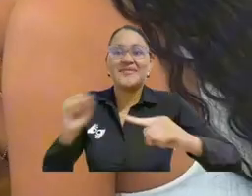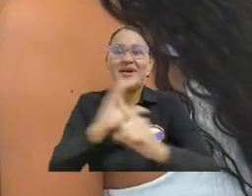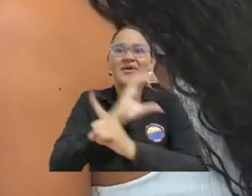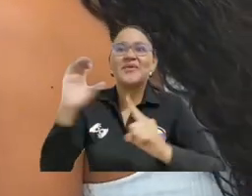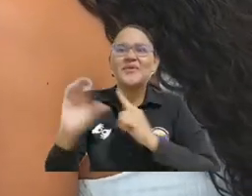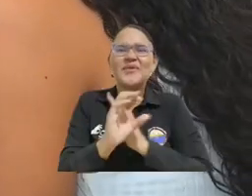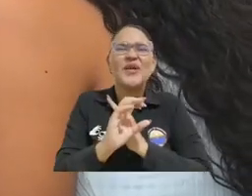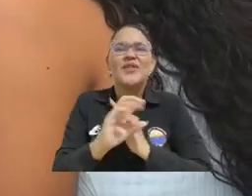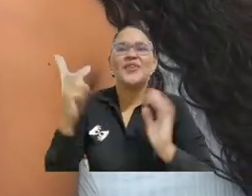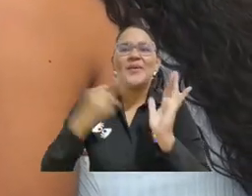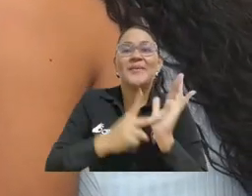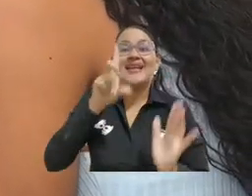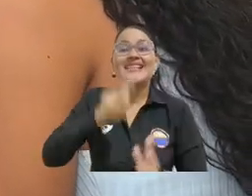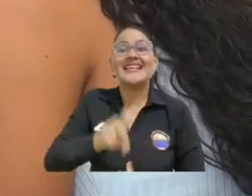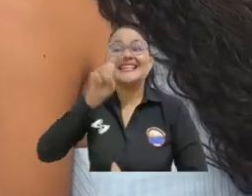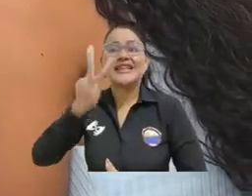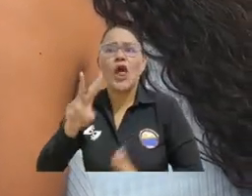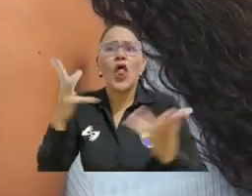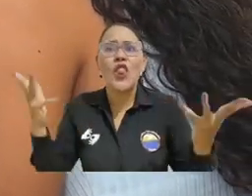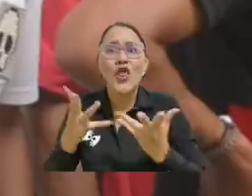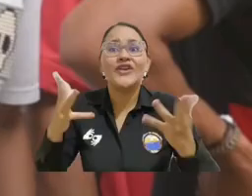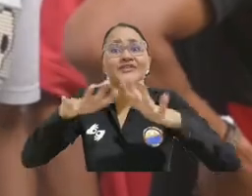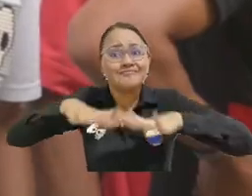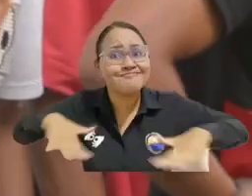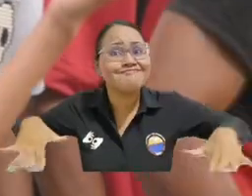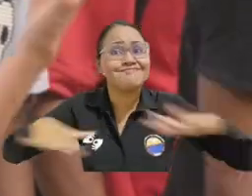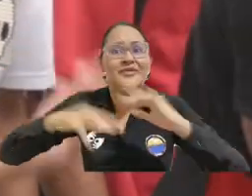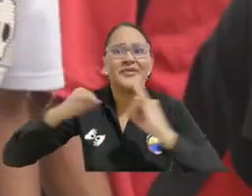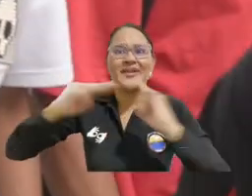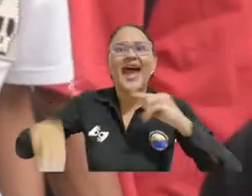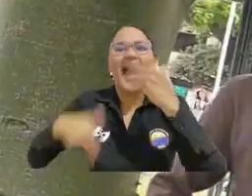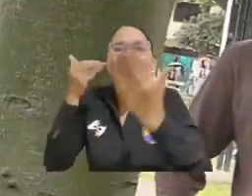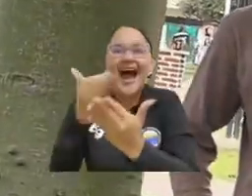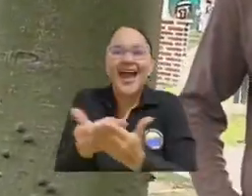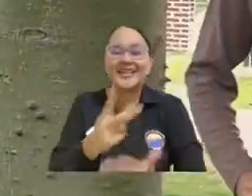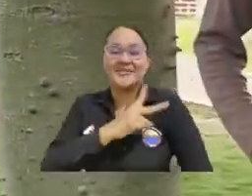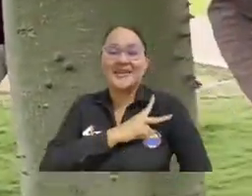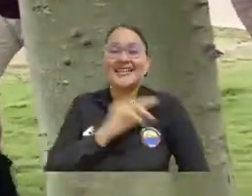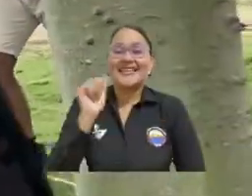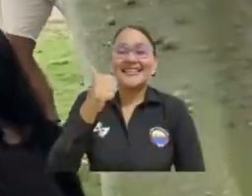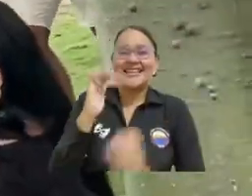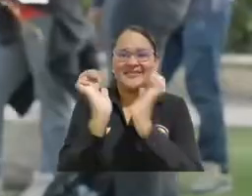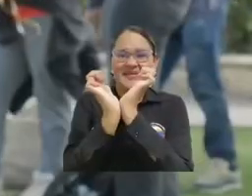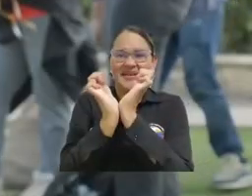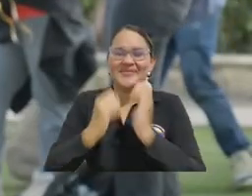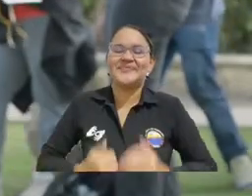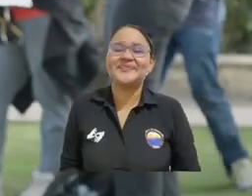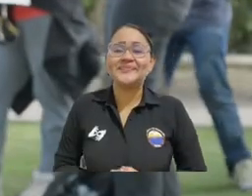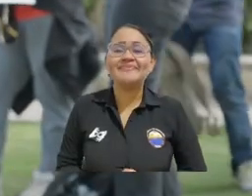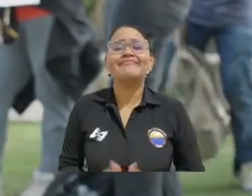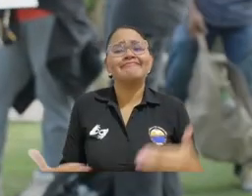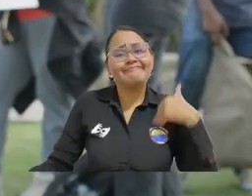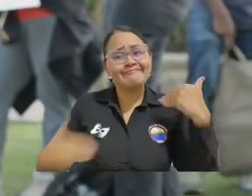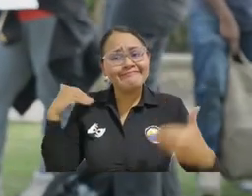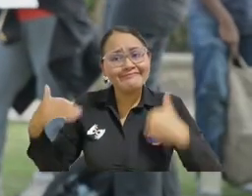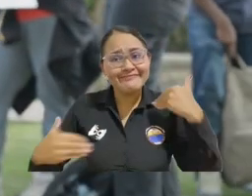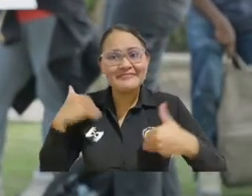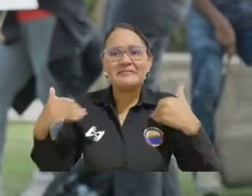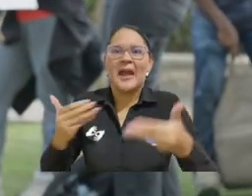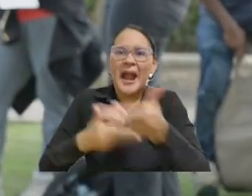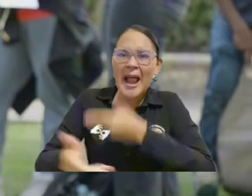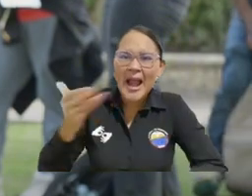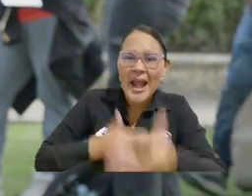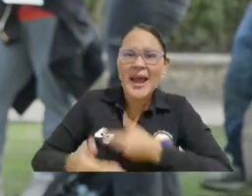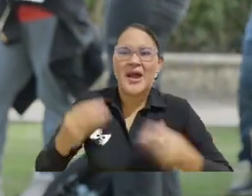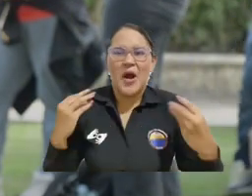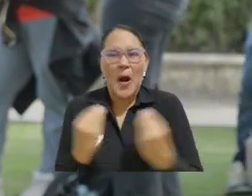Cultural 2062 que tendrá lugar en el campus universitario hasta este viernes 10 de mayo. Fue muy divertido